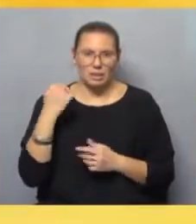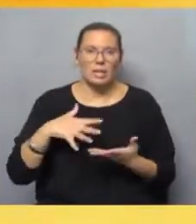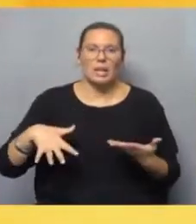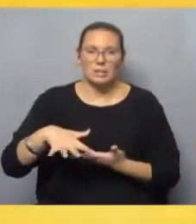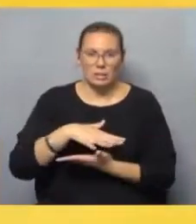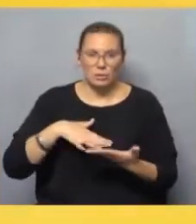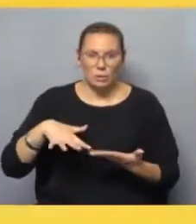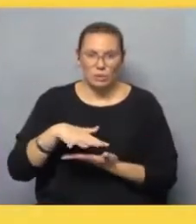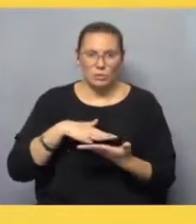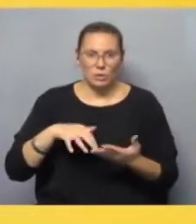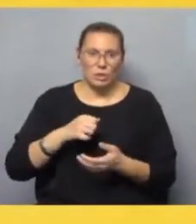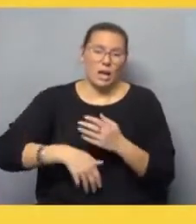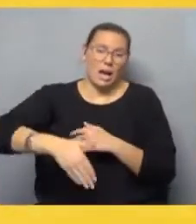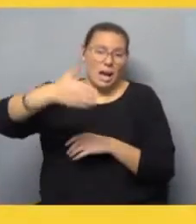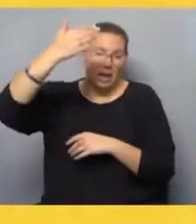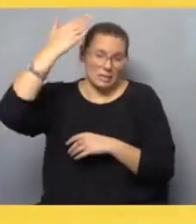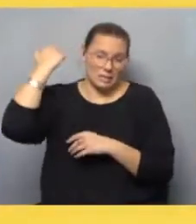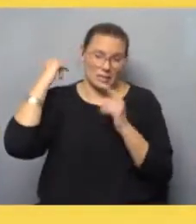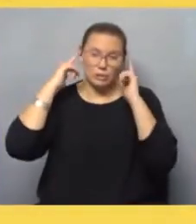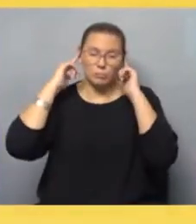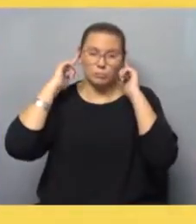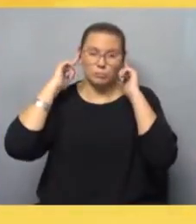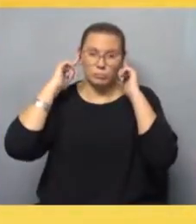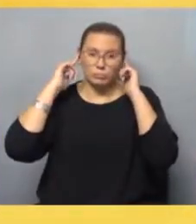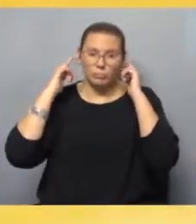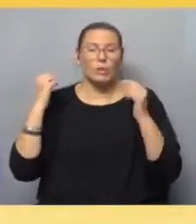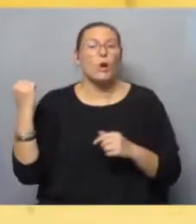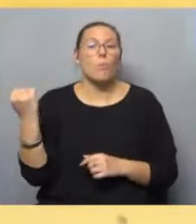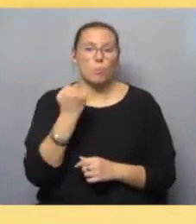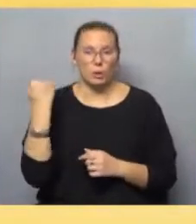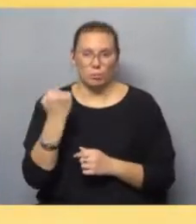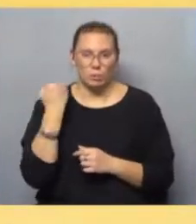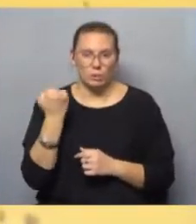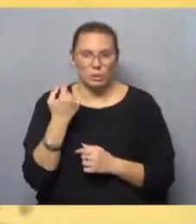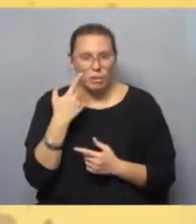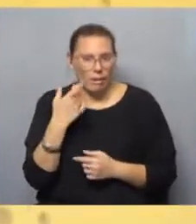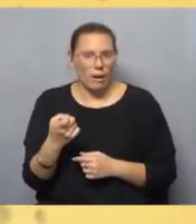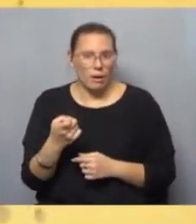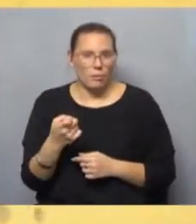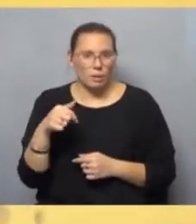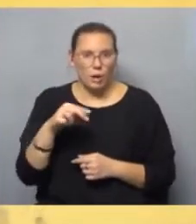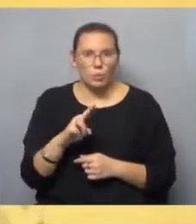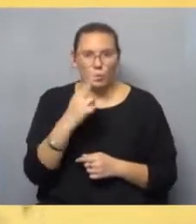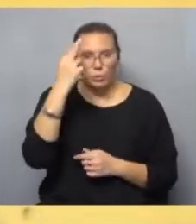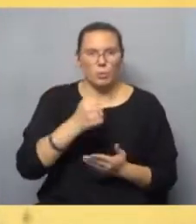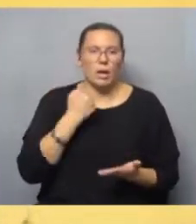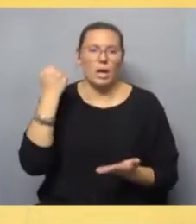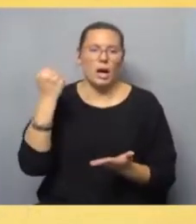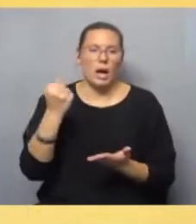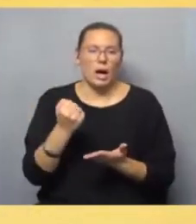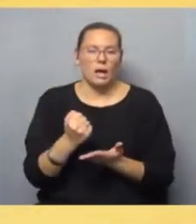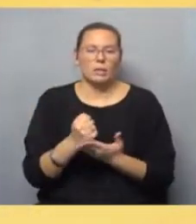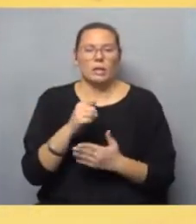sucedió antiguamente, ¿no? O sea, es muy importante, es muy notoria, y es desde Uruguay hasta Florianópolis. O